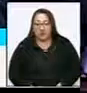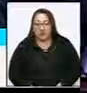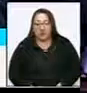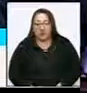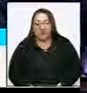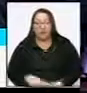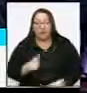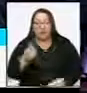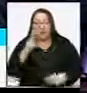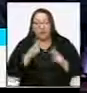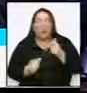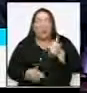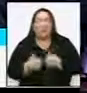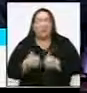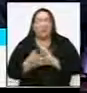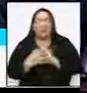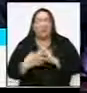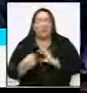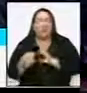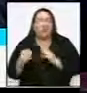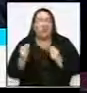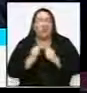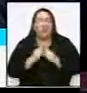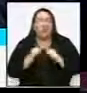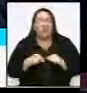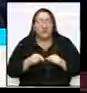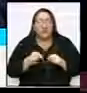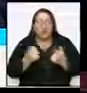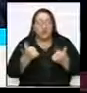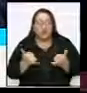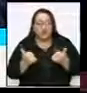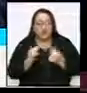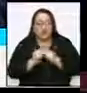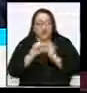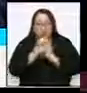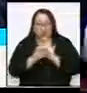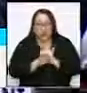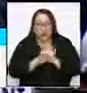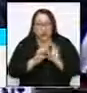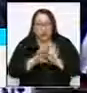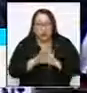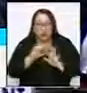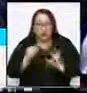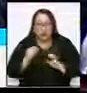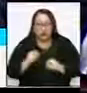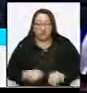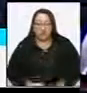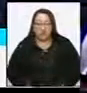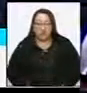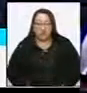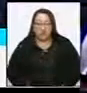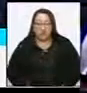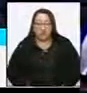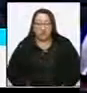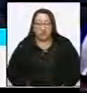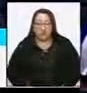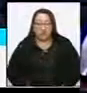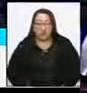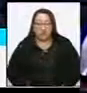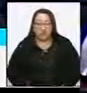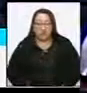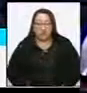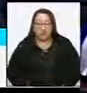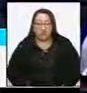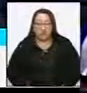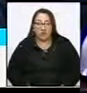es el modelo que ha escogido bajo la actual Constitución, y podríamos decir la Constitución histórica del